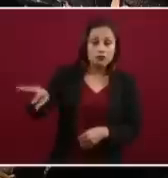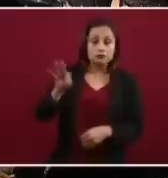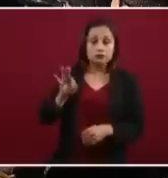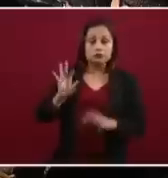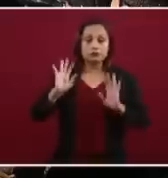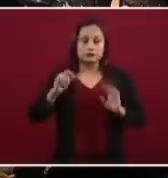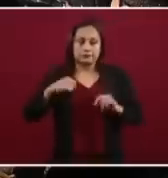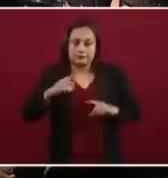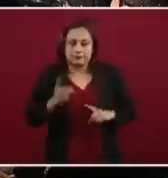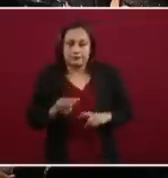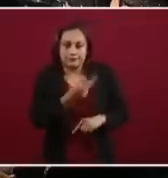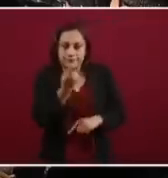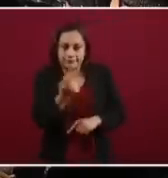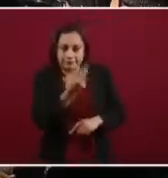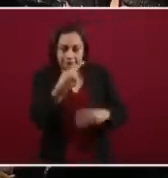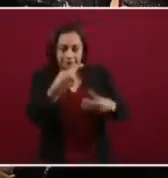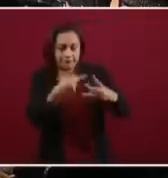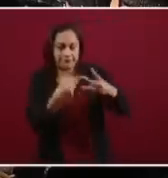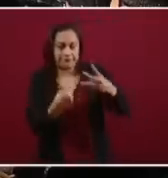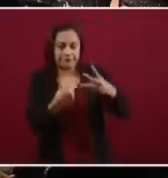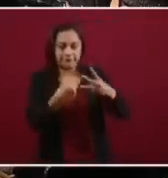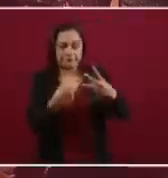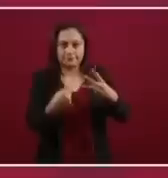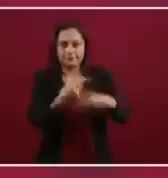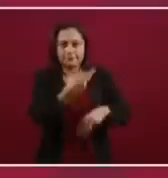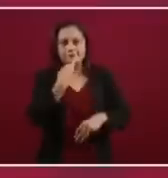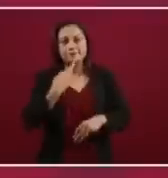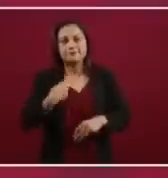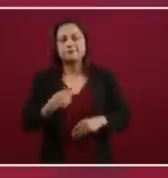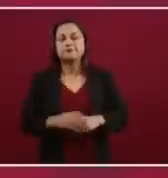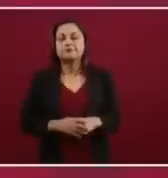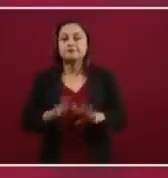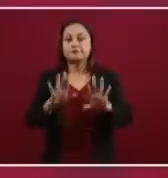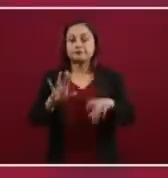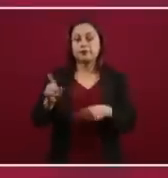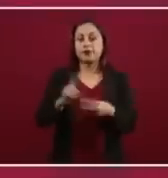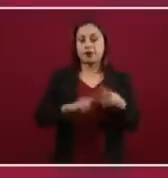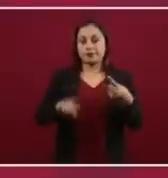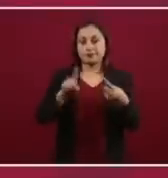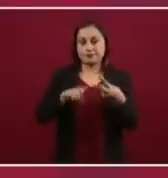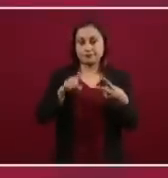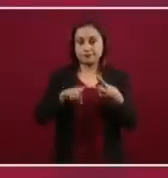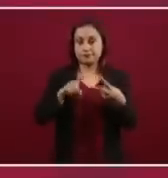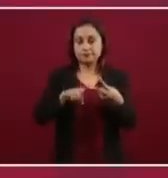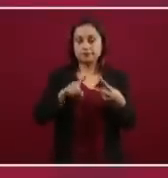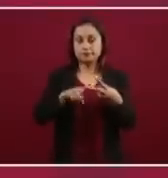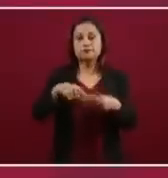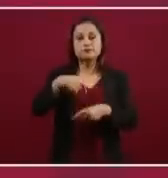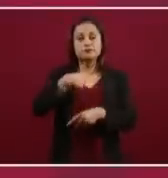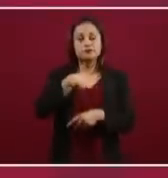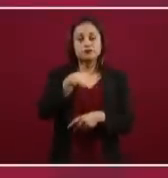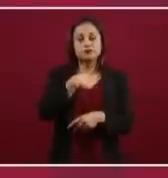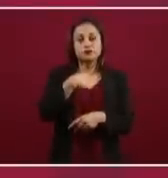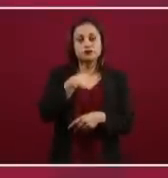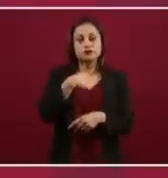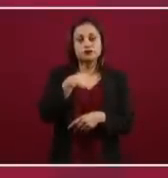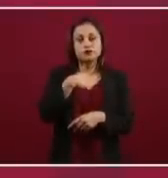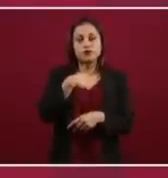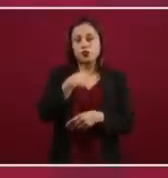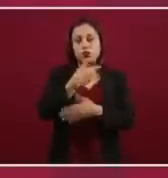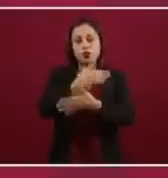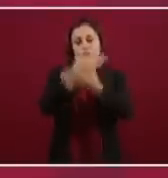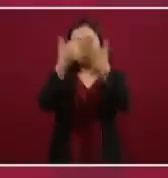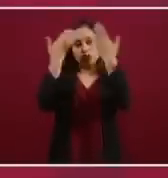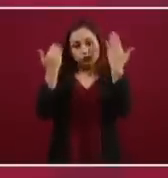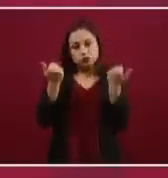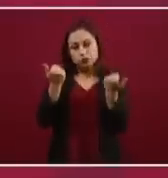favor. Gracias. Bueno, acerca de lo primero, no tengo yo elementos, no hay información.